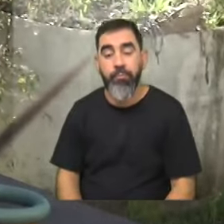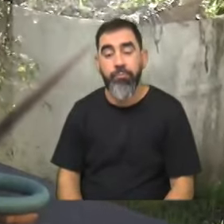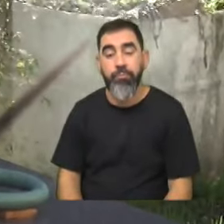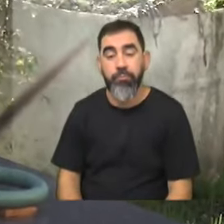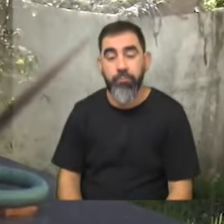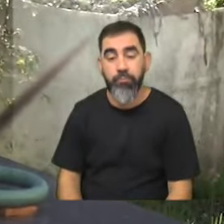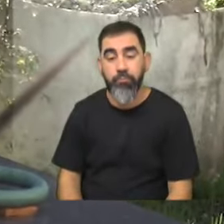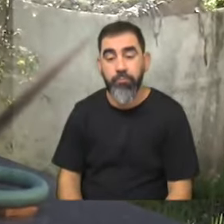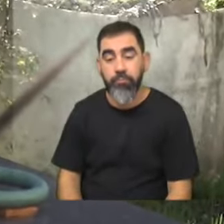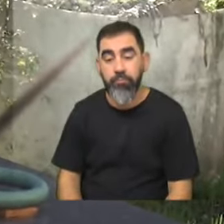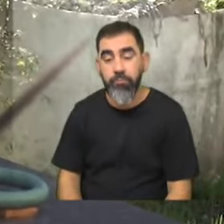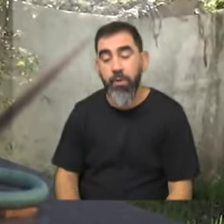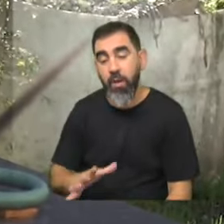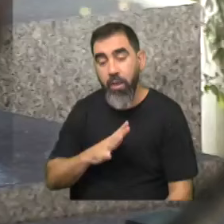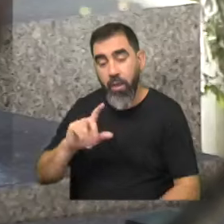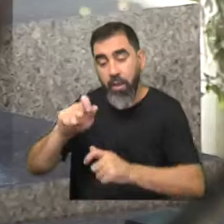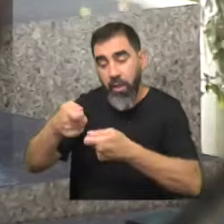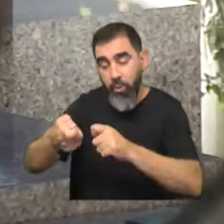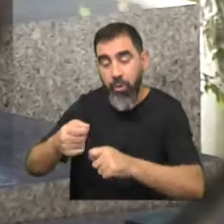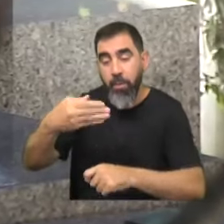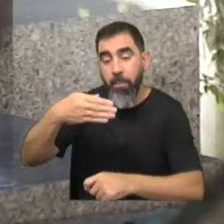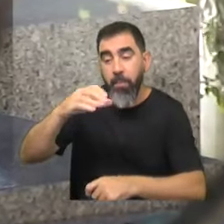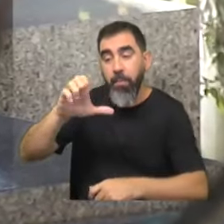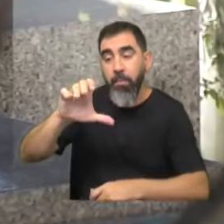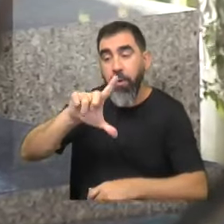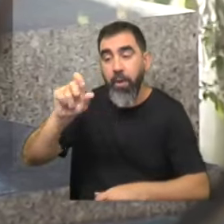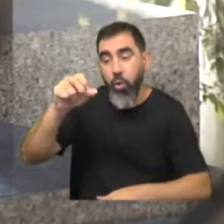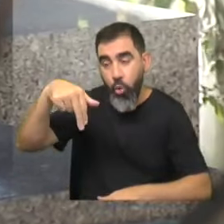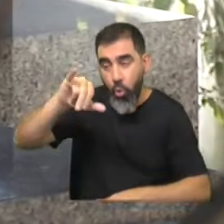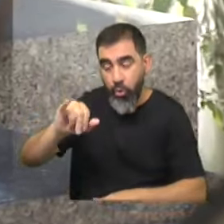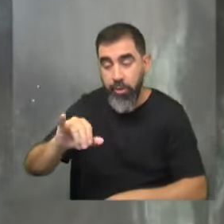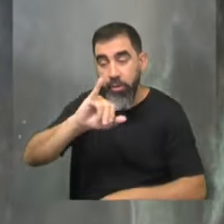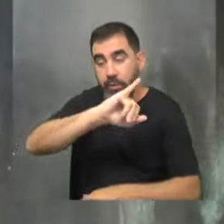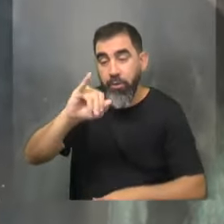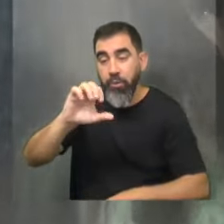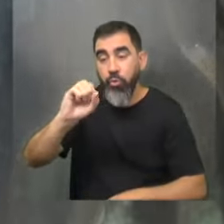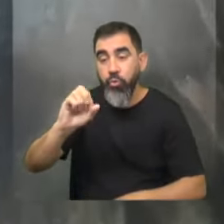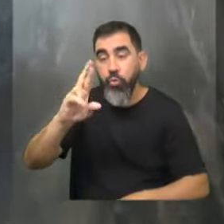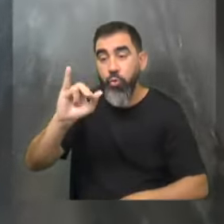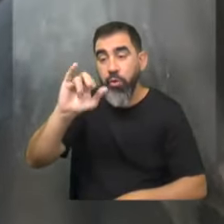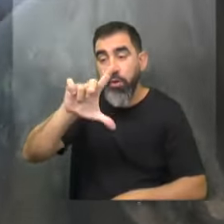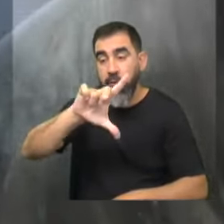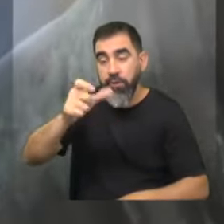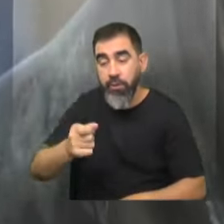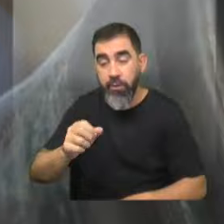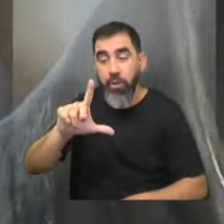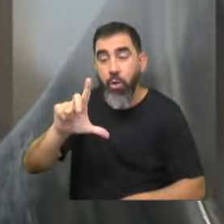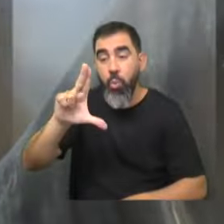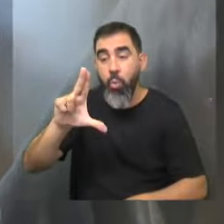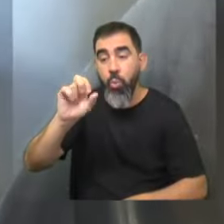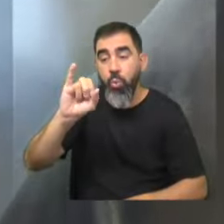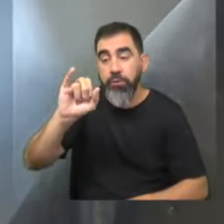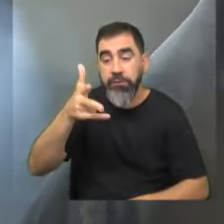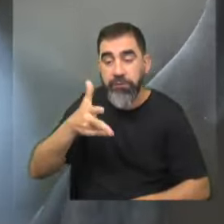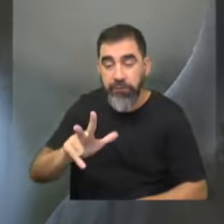Ahora, por ejemplo, podemos encontrar esculturas de Belloni, de Zorrilla de San Martín, de Lucich, o a los años 50 aproximadamente.